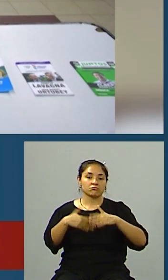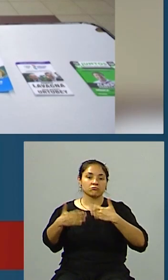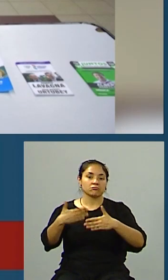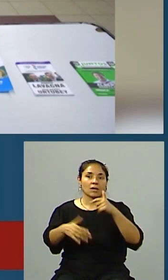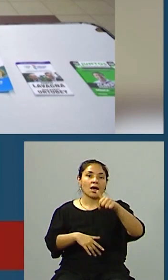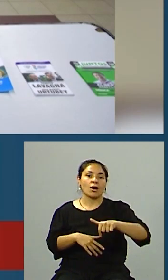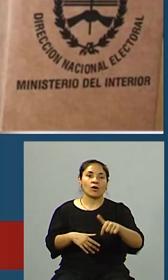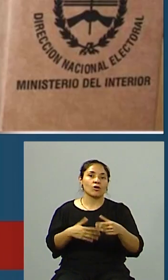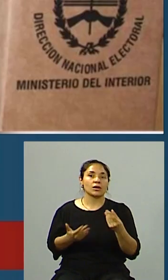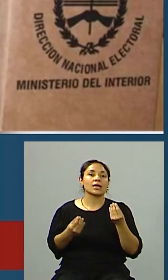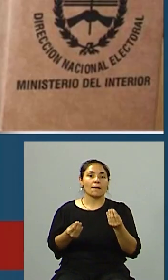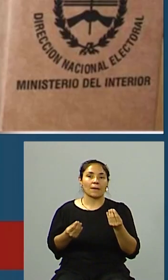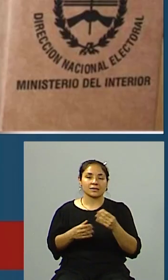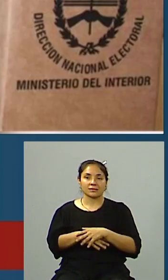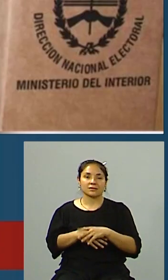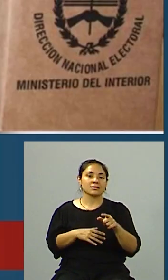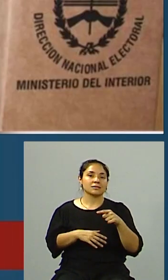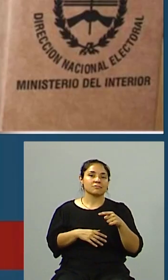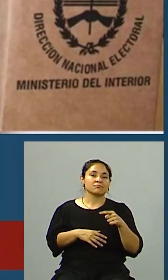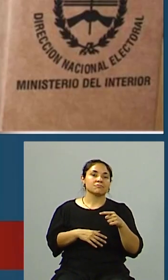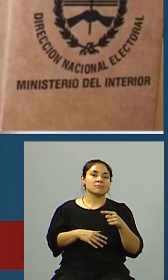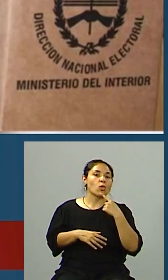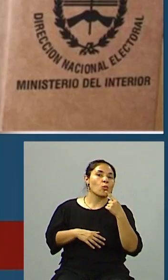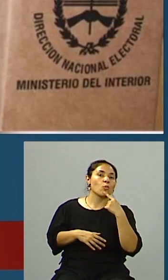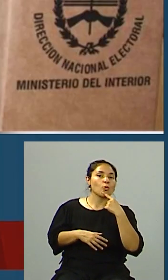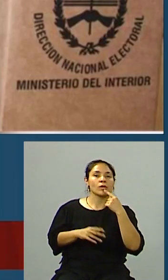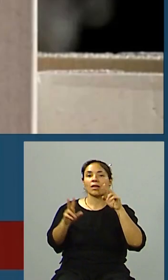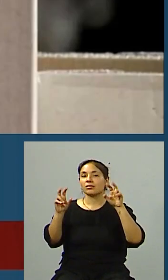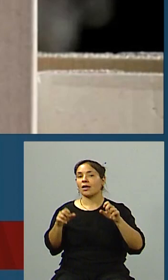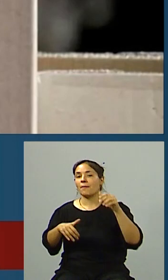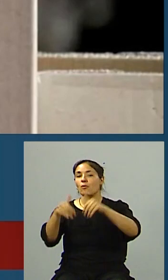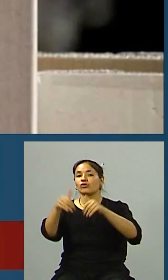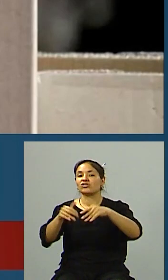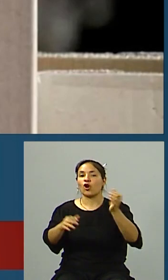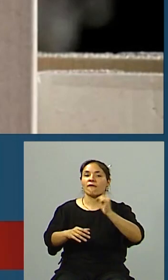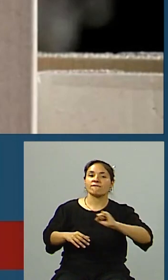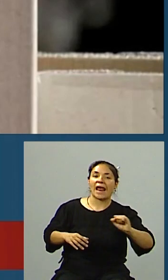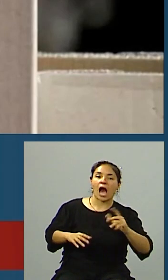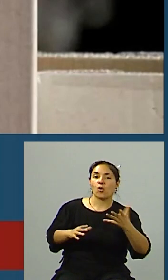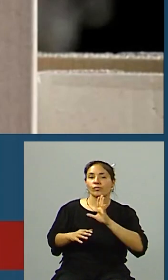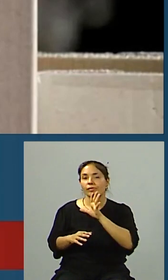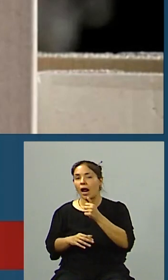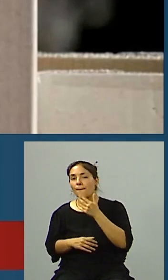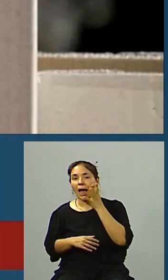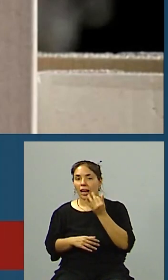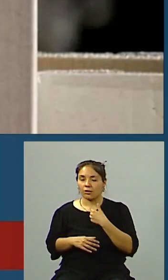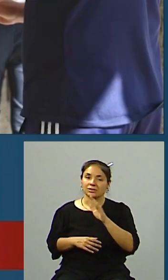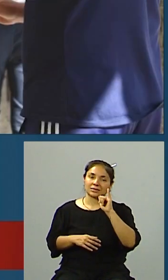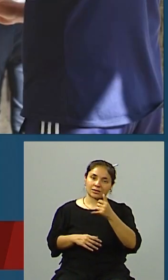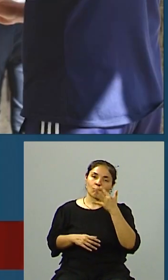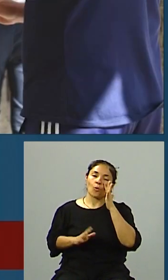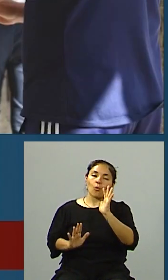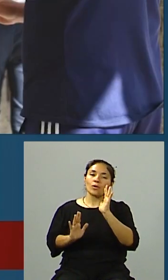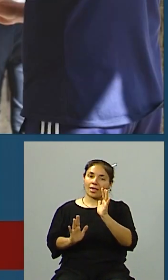este y es como habitual empezar a hablar de posibilidad de fraude? Sí, ahí yo diría, habría que tener cuidado con los términos,